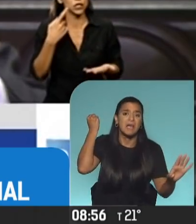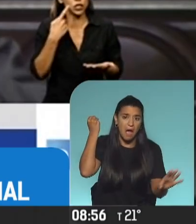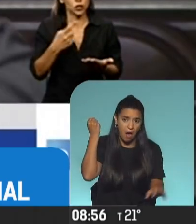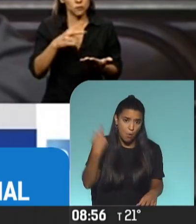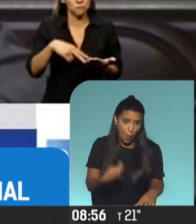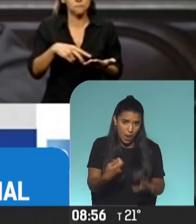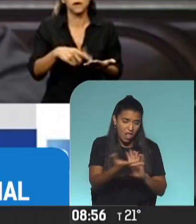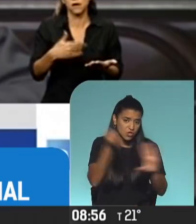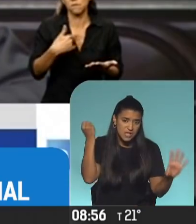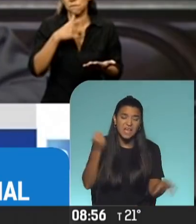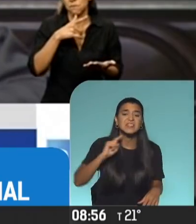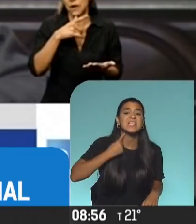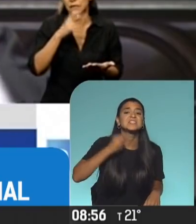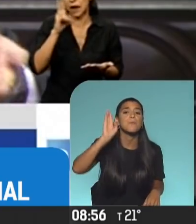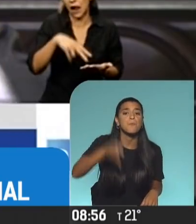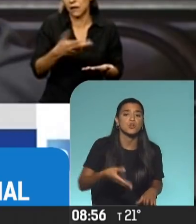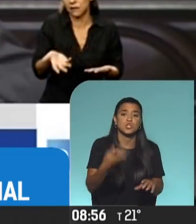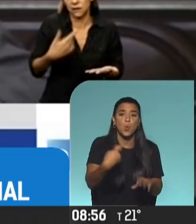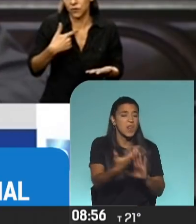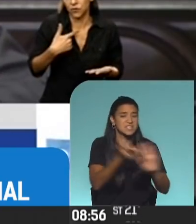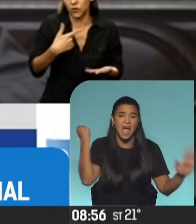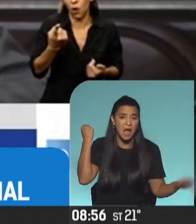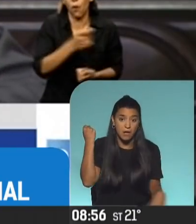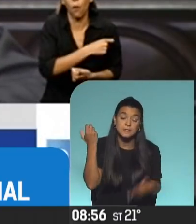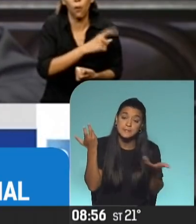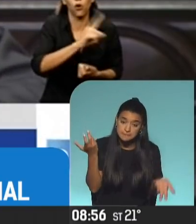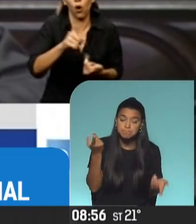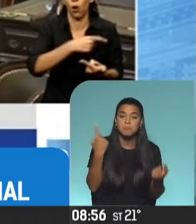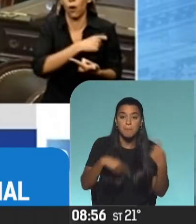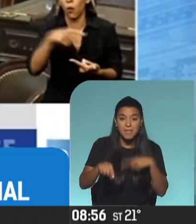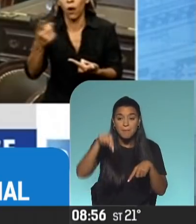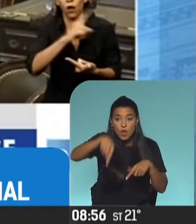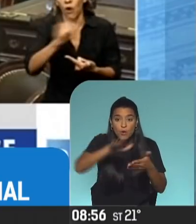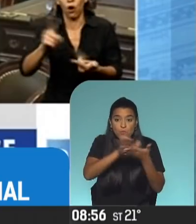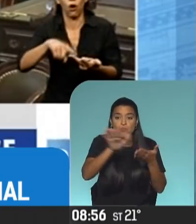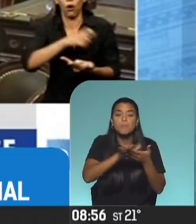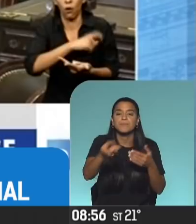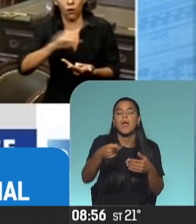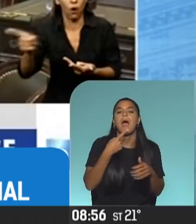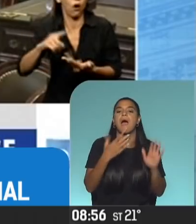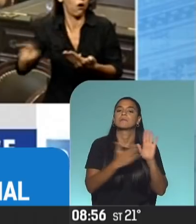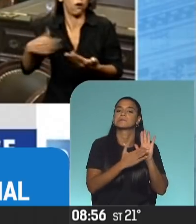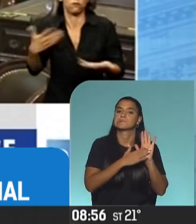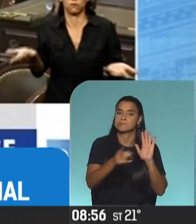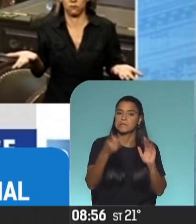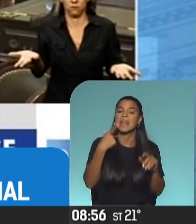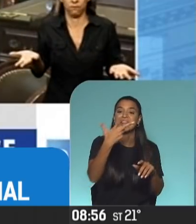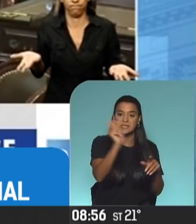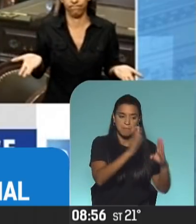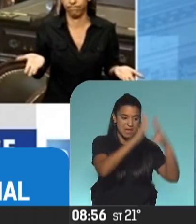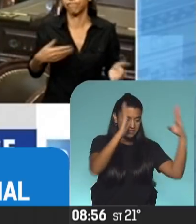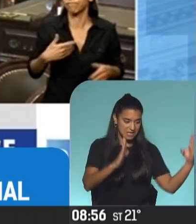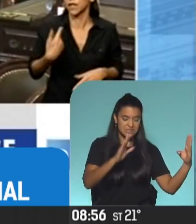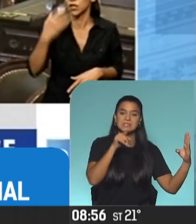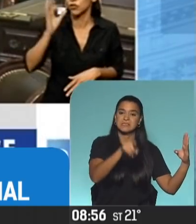los jubilados 13% de su jubilación, ¿no? Pero con la fórmula tenemos esta garantía de que cada 3 meses va a haber, a